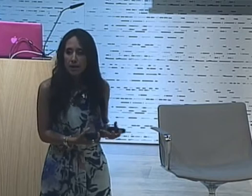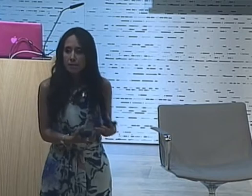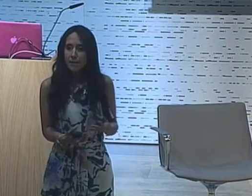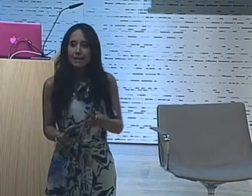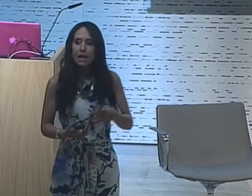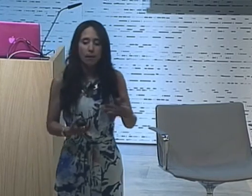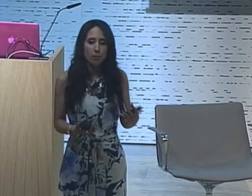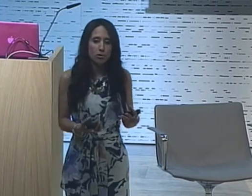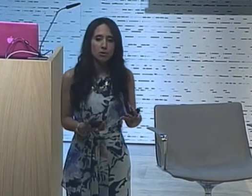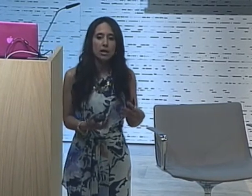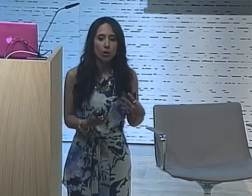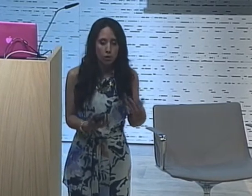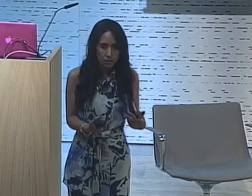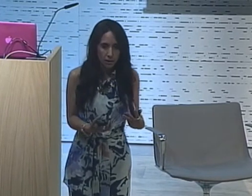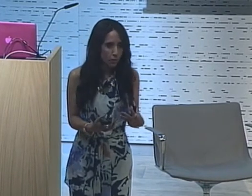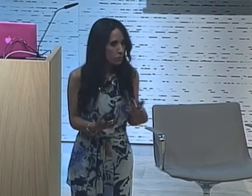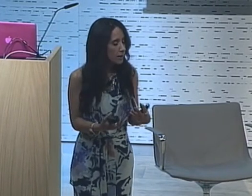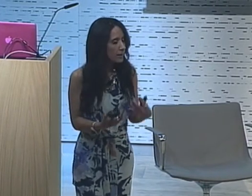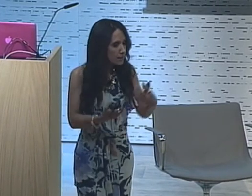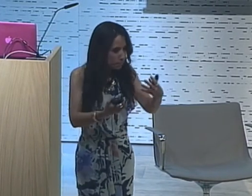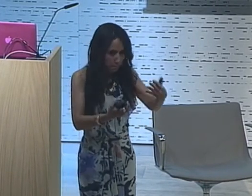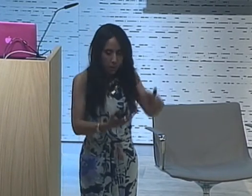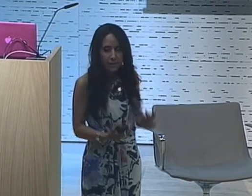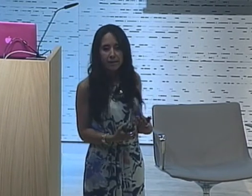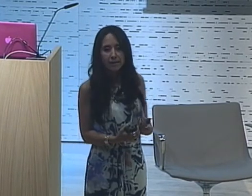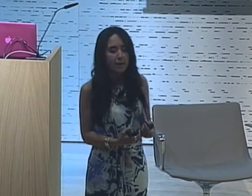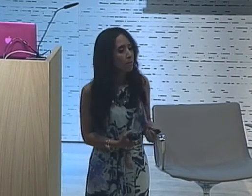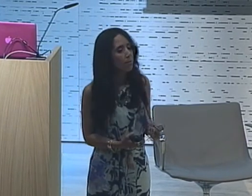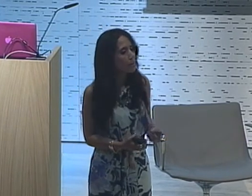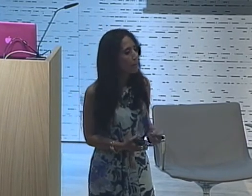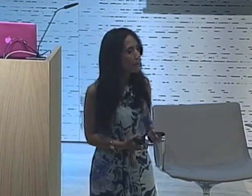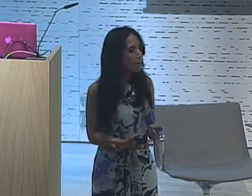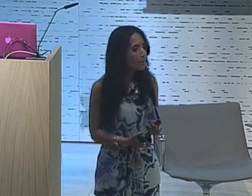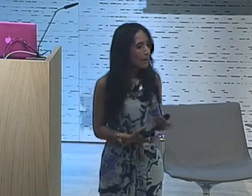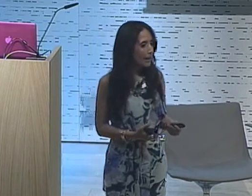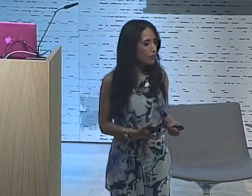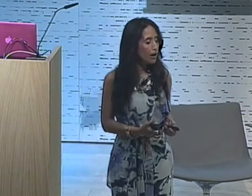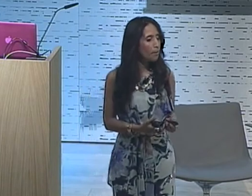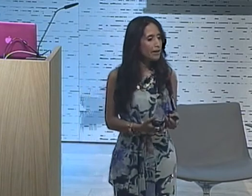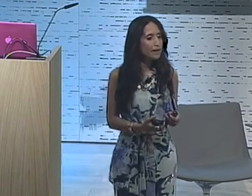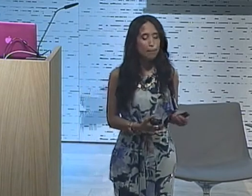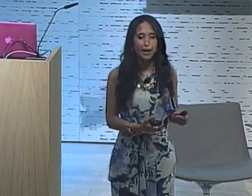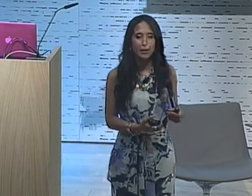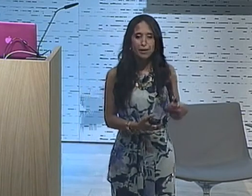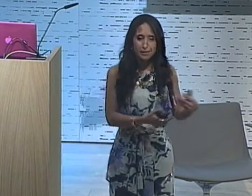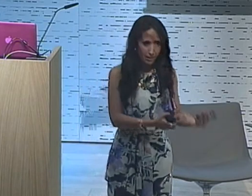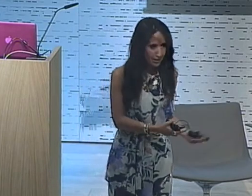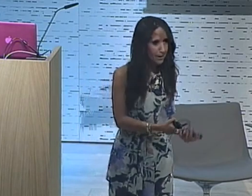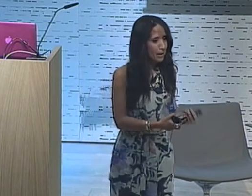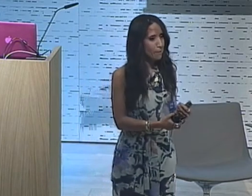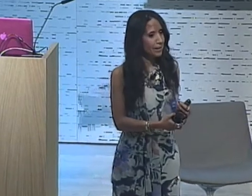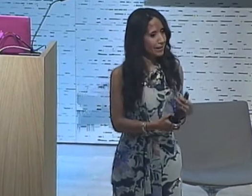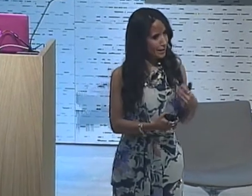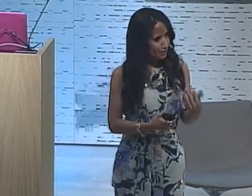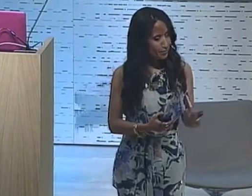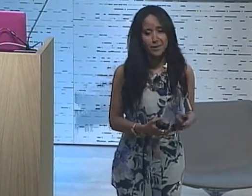mi país se habla mucho, se conoce, los docentes pueden recitar perfectamente bien que es una competencia, pero para